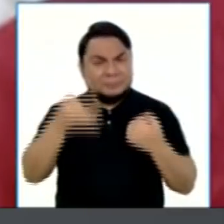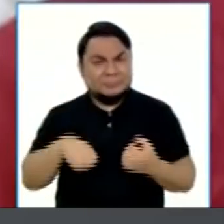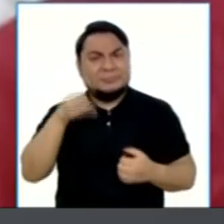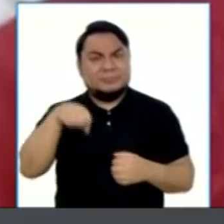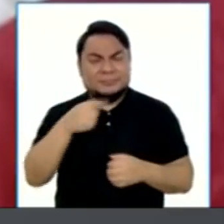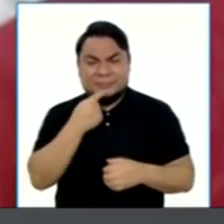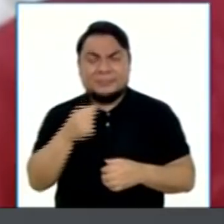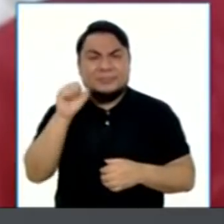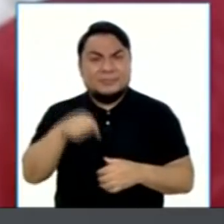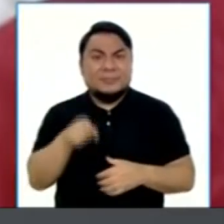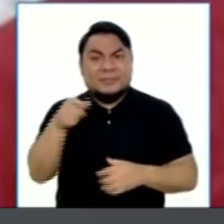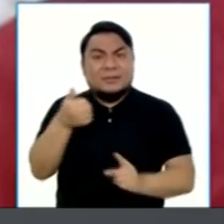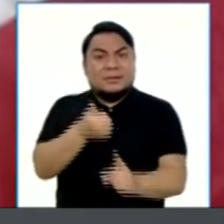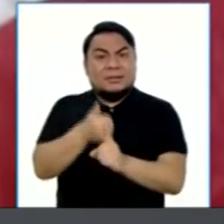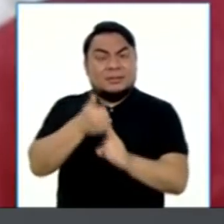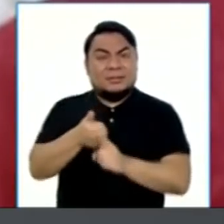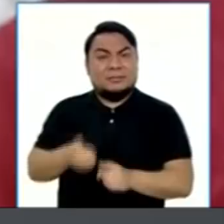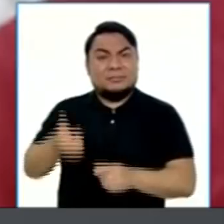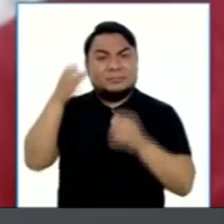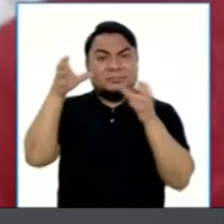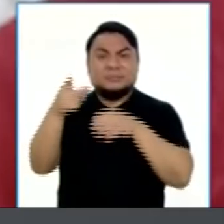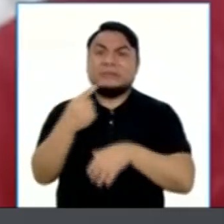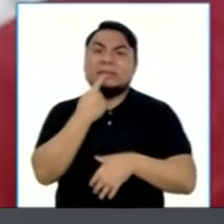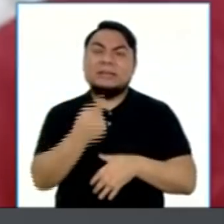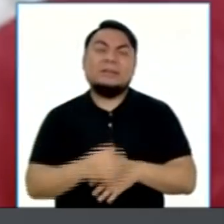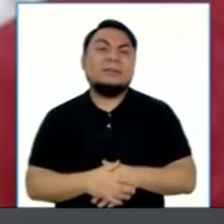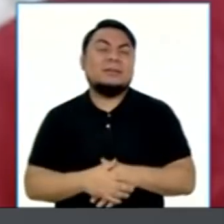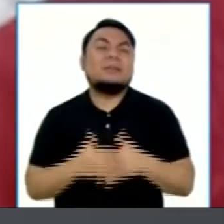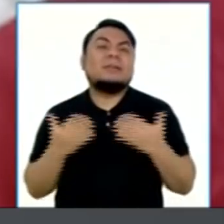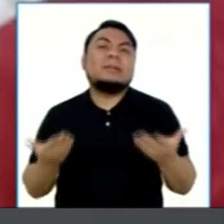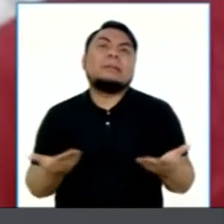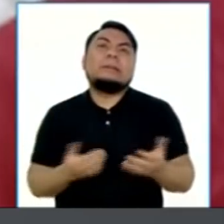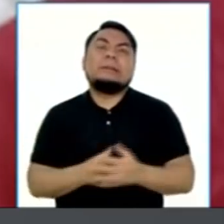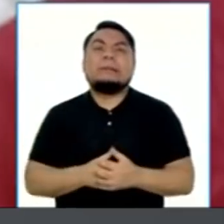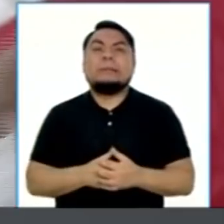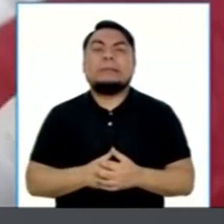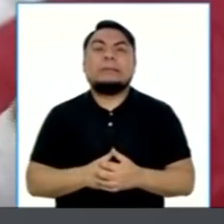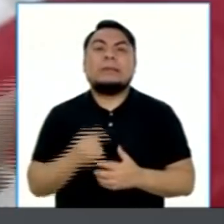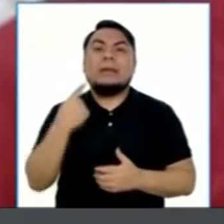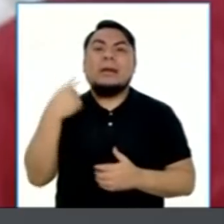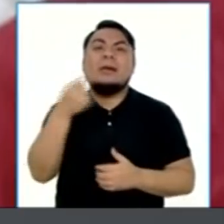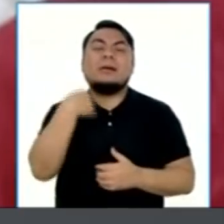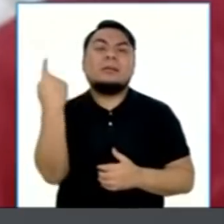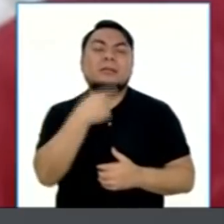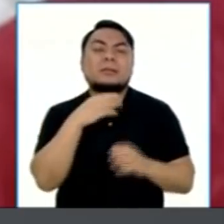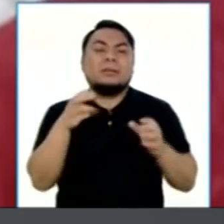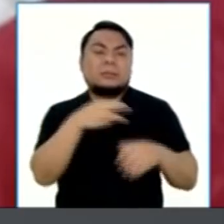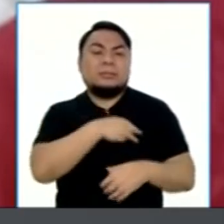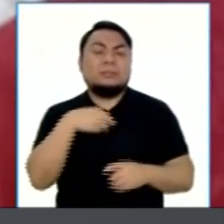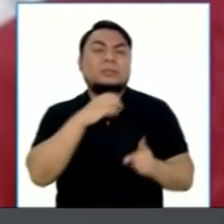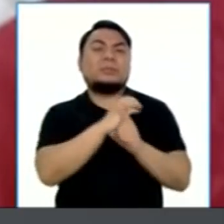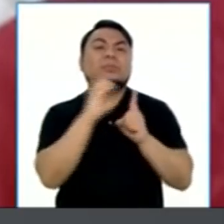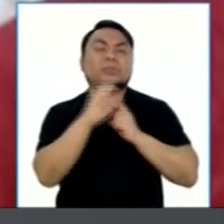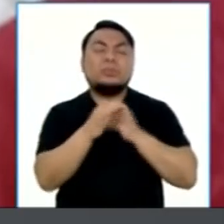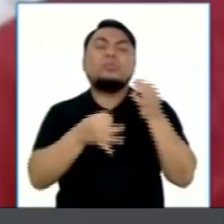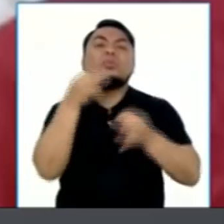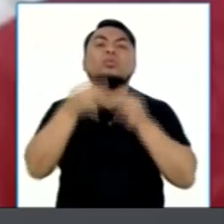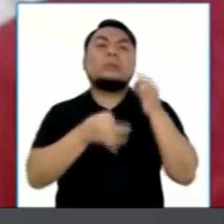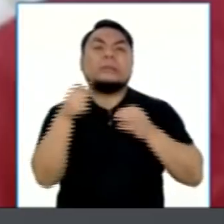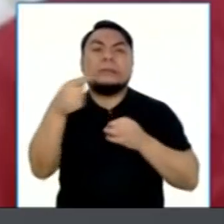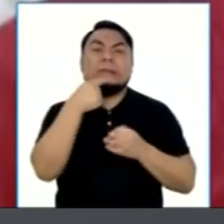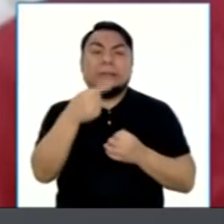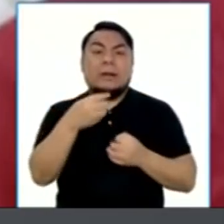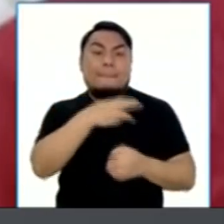efectivamente, y el propio presidente del Congreso manifiesta de que lo que dice el Ministerio de Justicia es lo correcto,